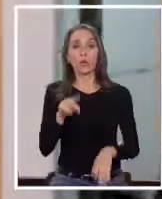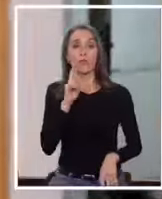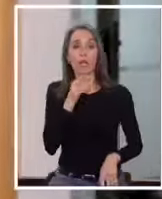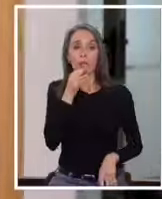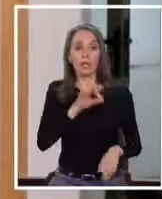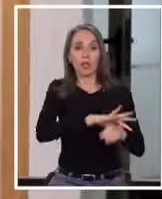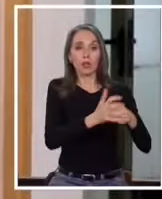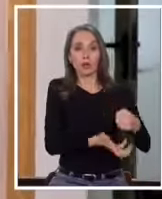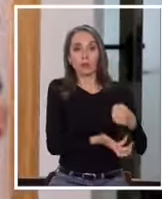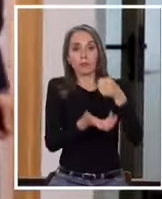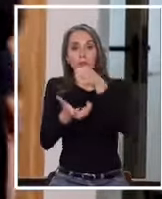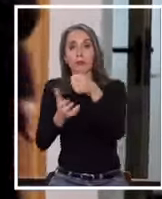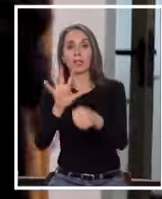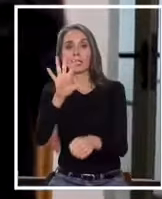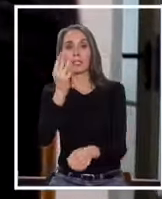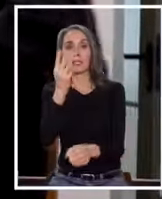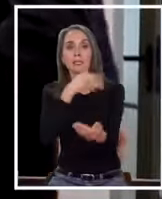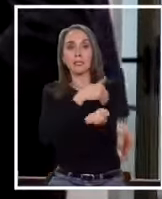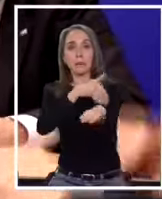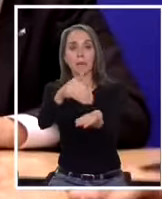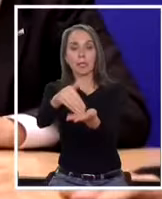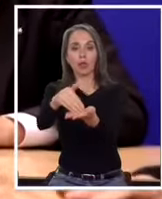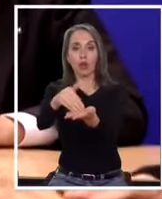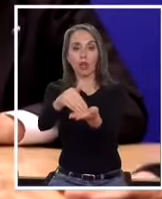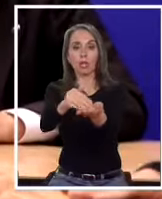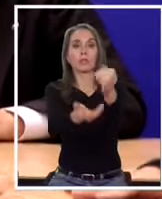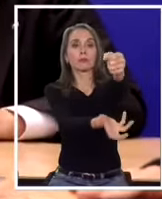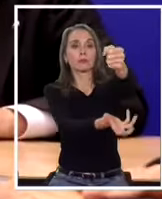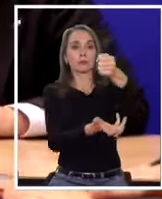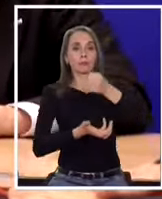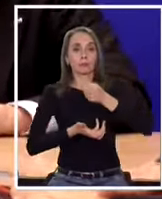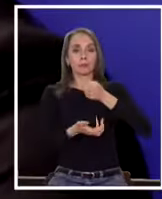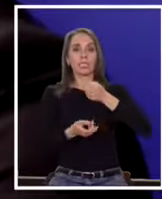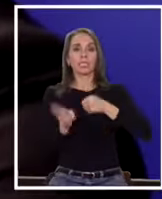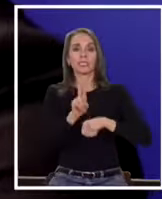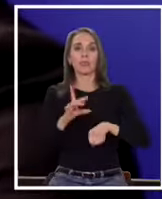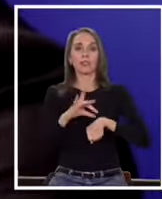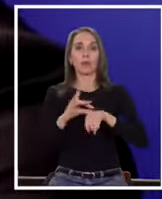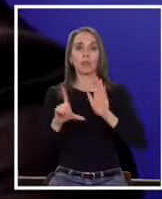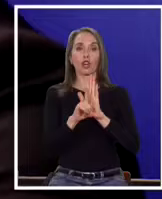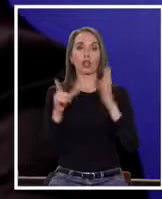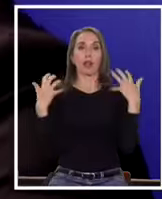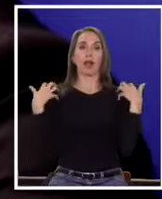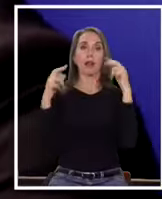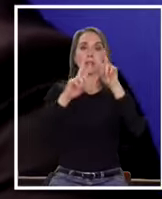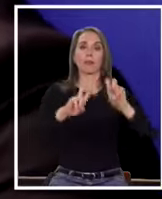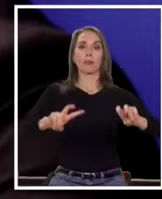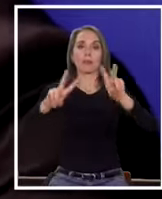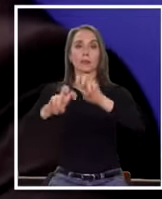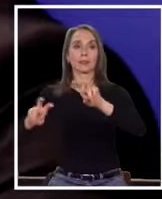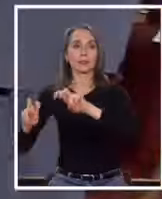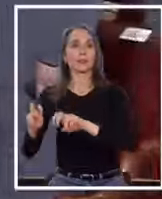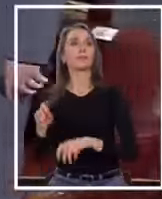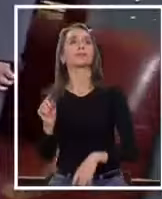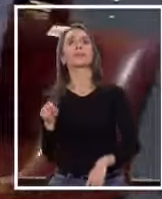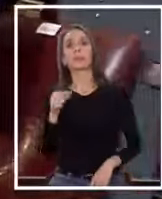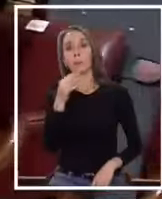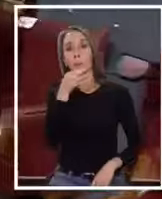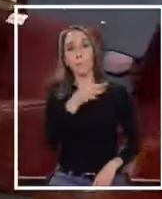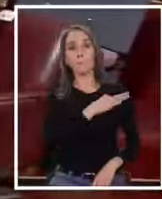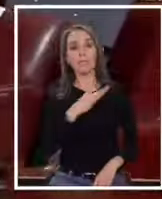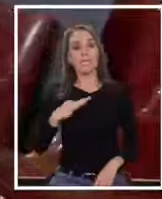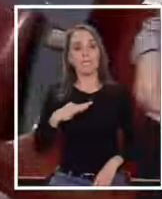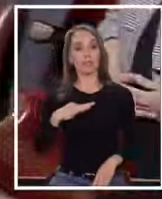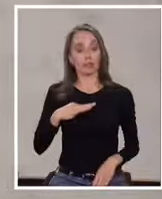una inyección de 513 millones de pesos que irán directo al organismo encargado, el Servicio Médico Legal. Hoy hemos dado